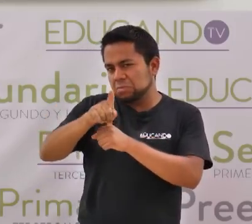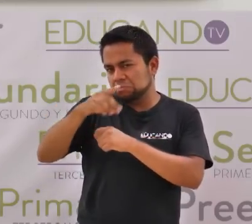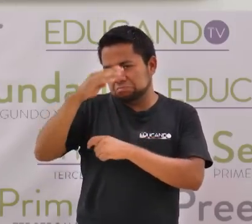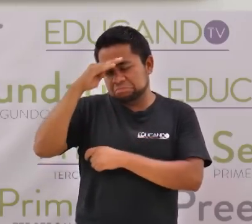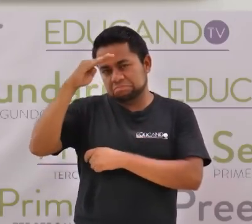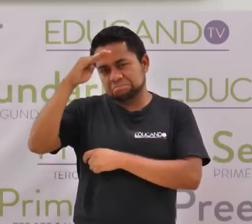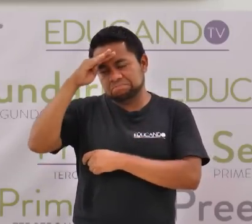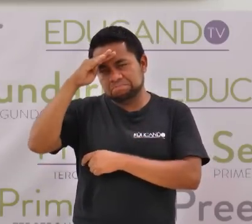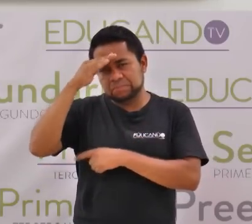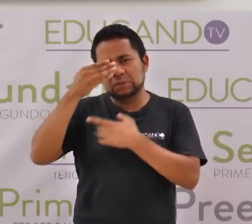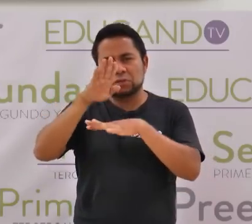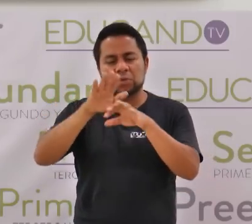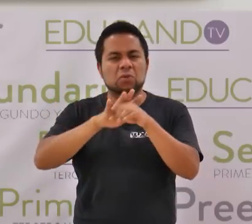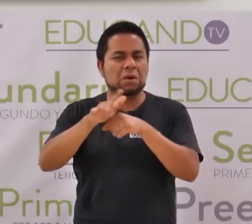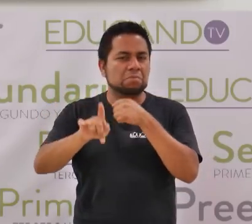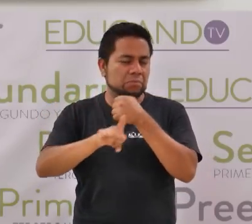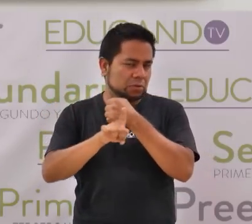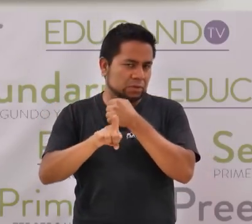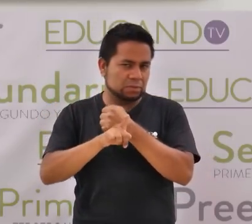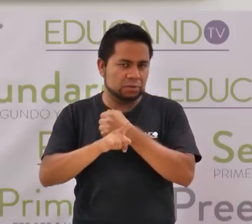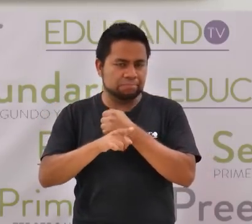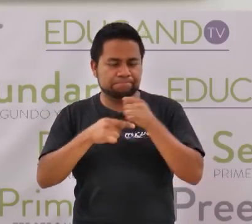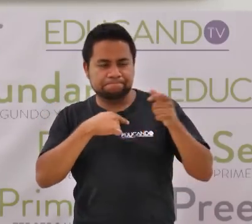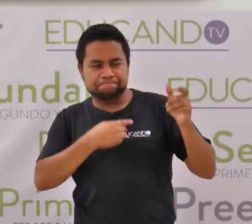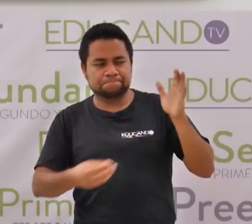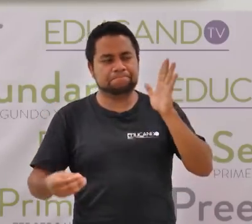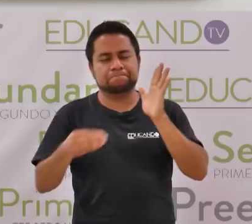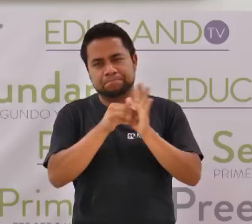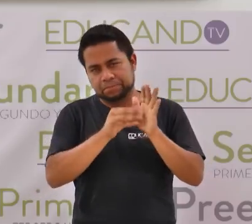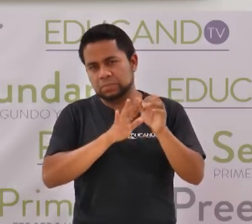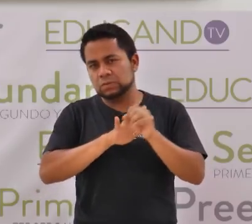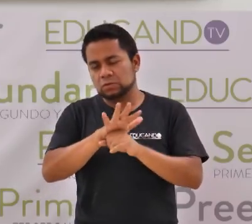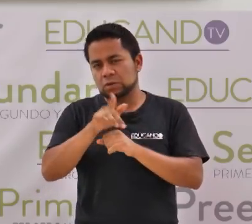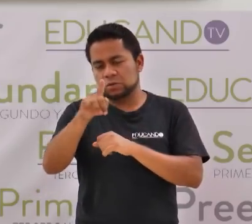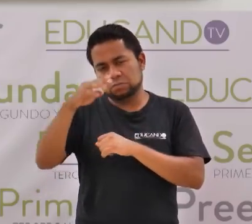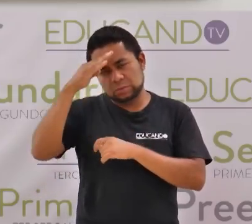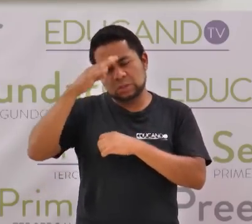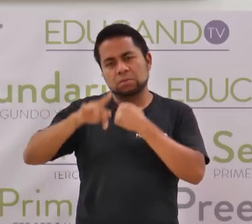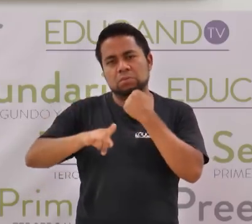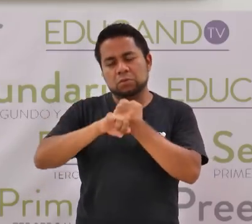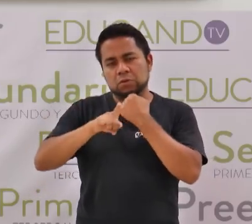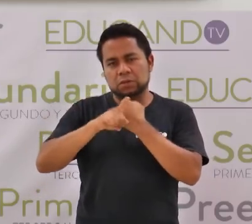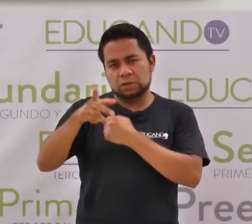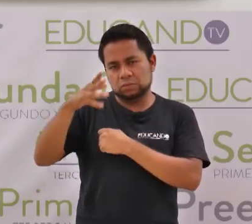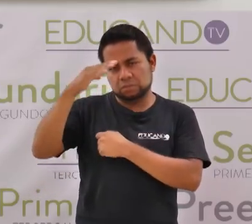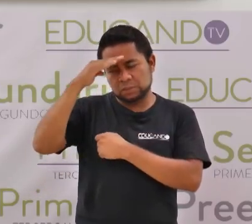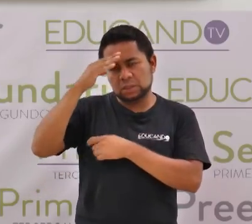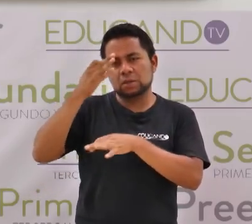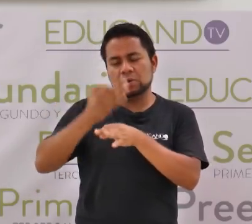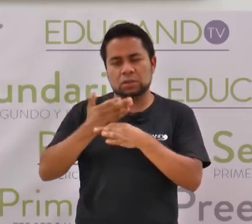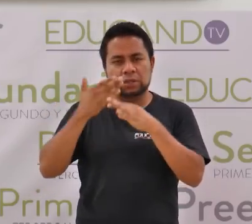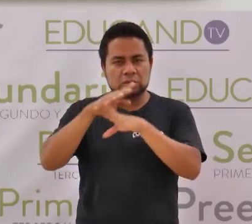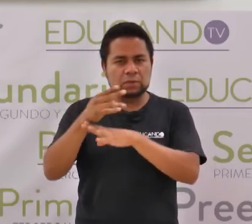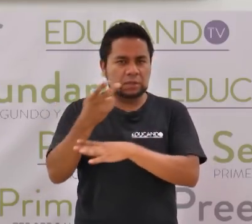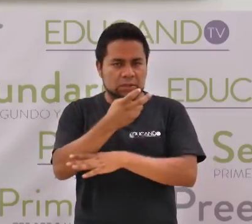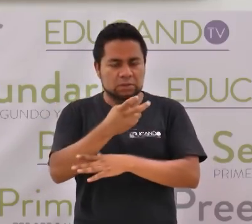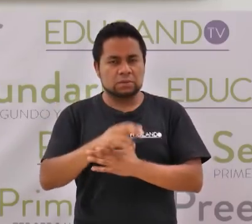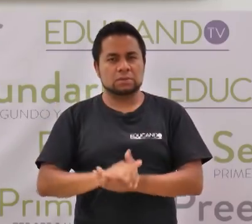ustedes? Vamos a ponerlo acá. ¿En qué problema pueden pensar ustedes?